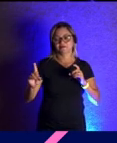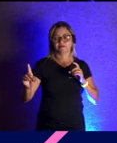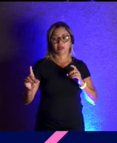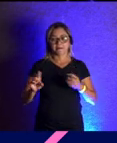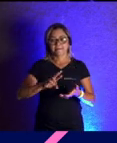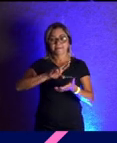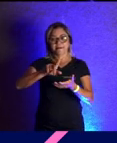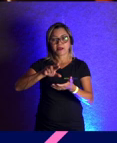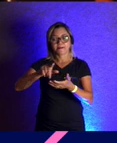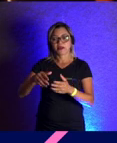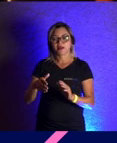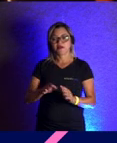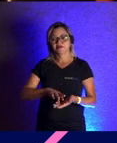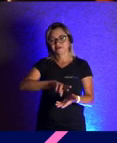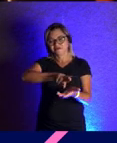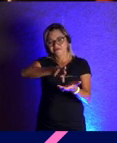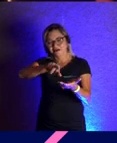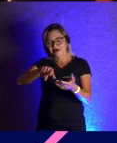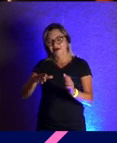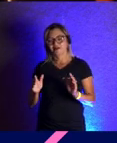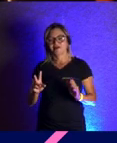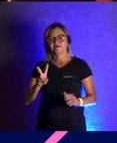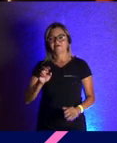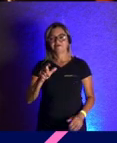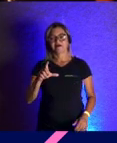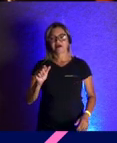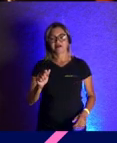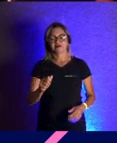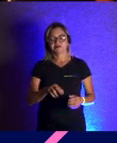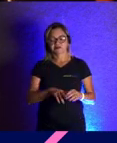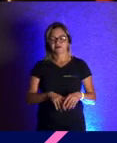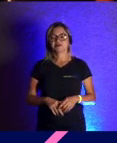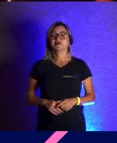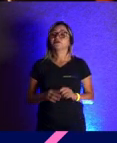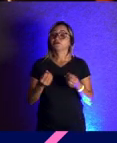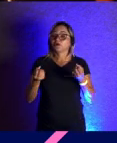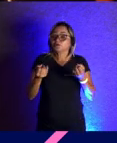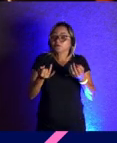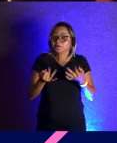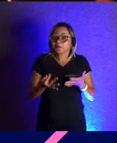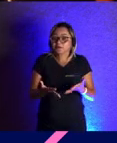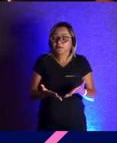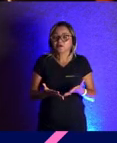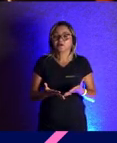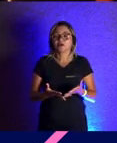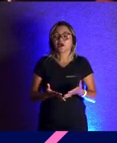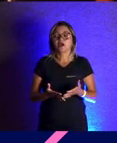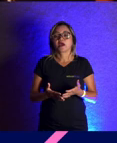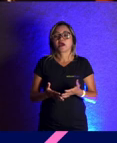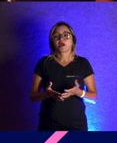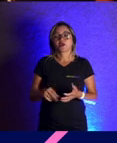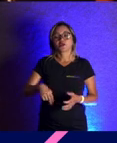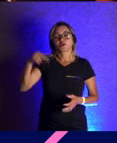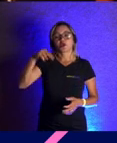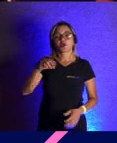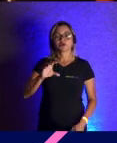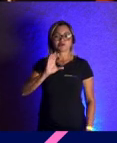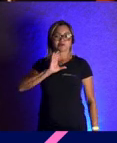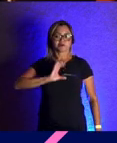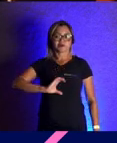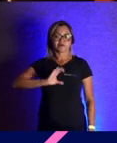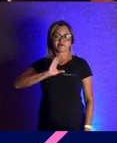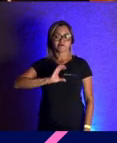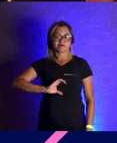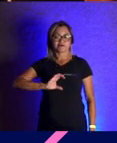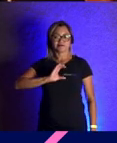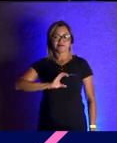con coordenadas. Y lo que eso significa, lo que hemos visto en Baja California, si nosotros vamos a un sitio donde se localiza una cosa